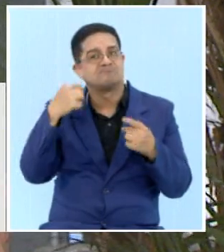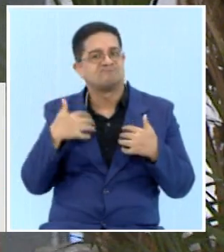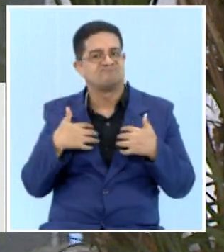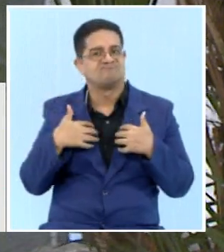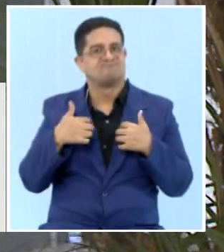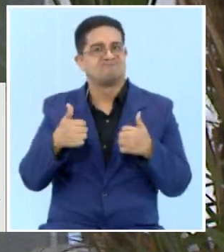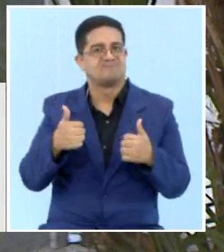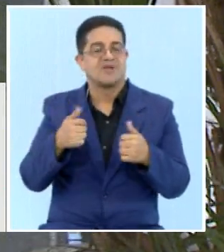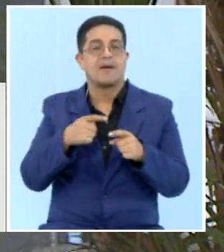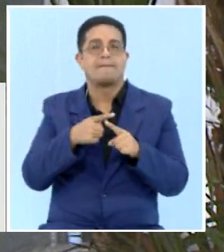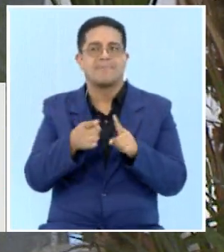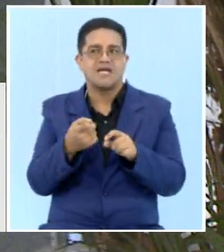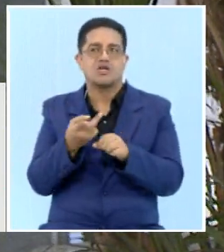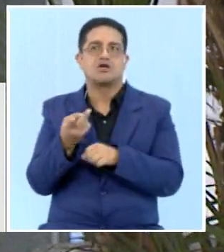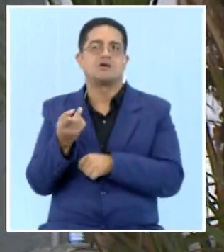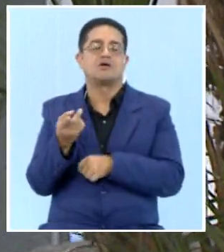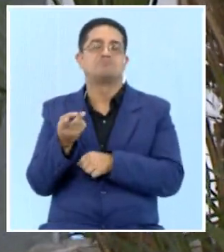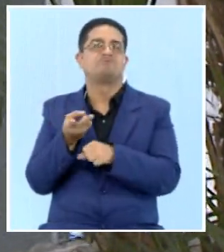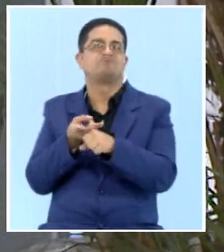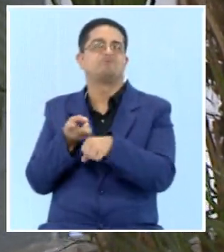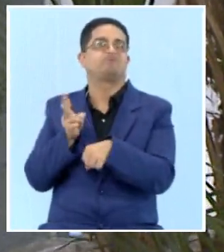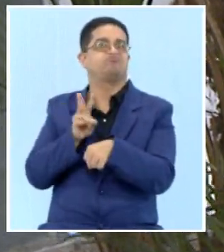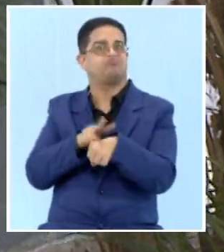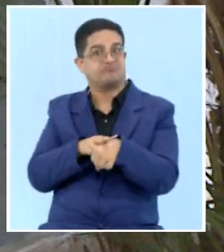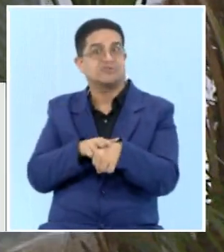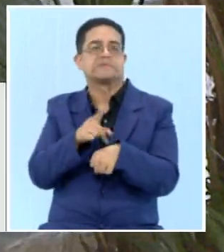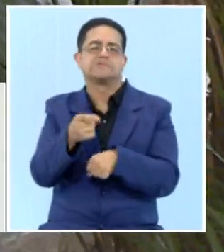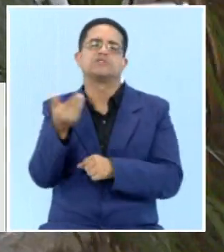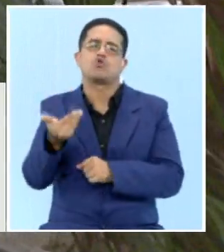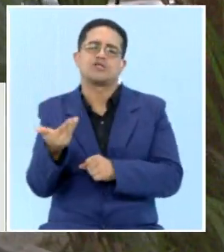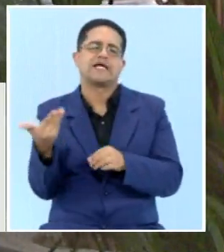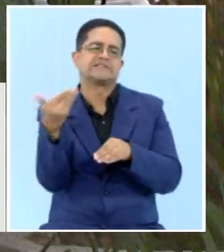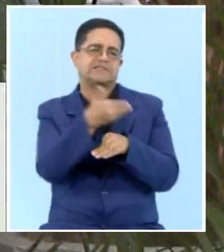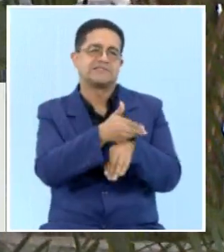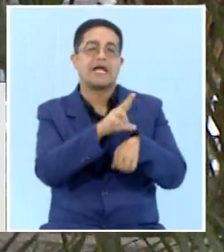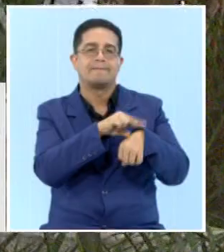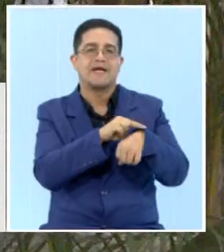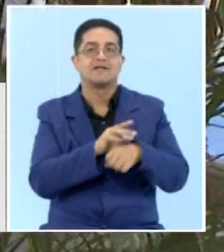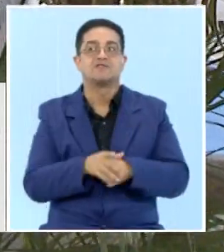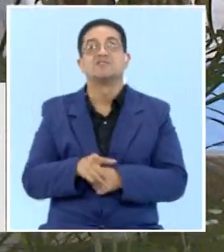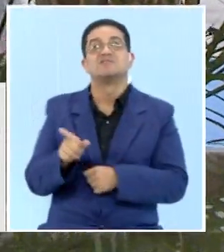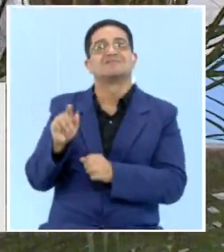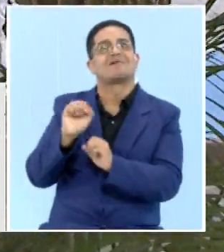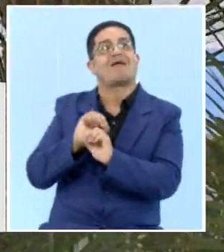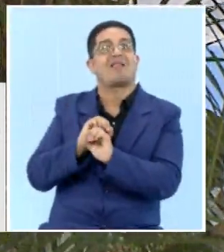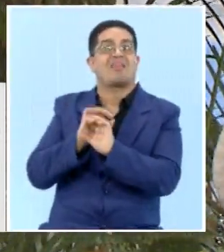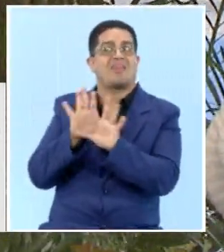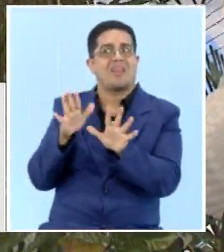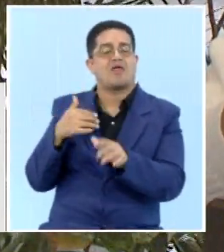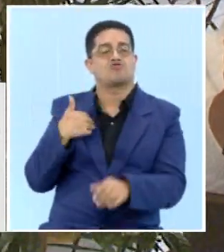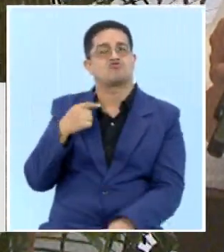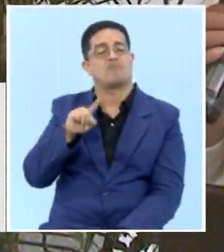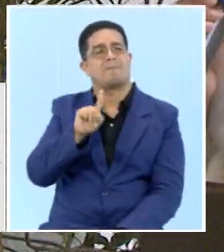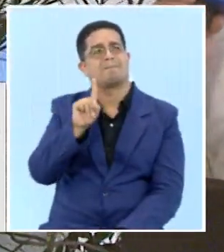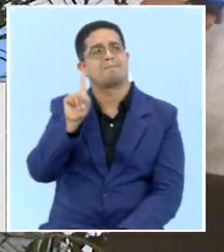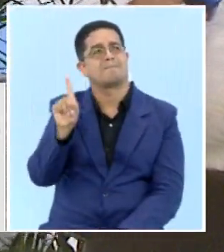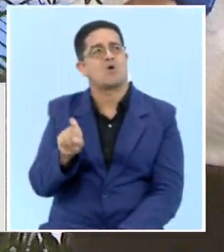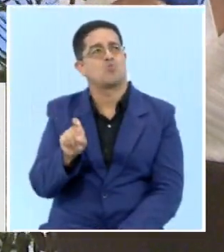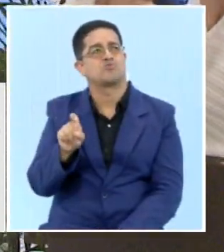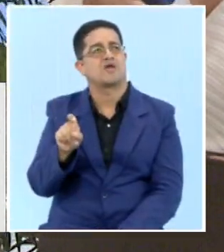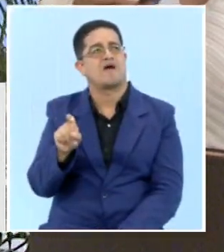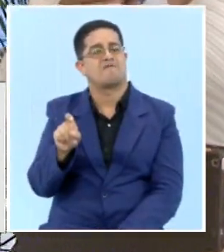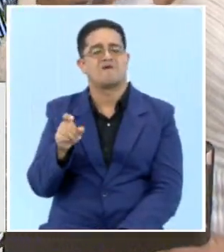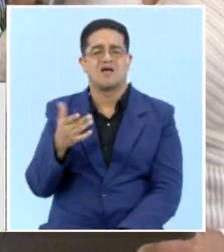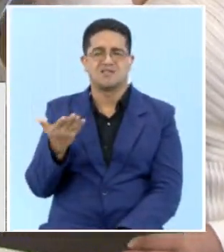empiezan a aparecer nuevos síntomas, es importante consultar al médico. Claro, por eso consultaba y también le decías en la parte anterior a ustedes y le